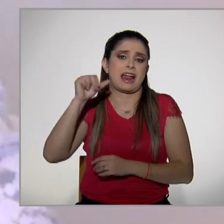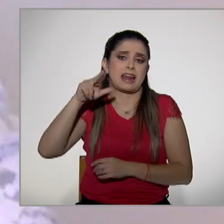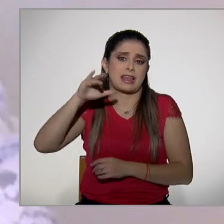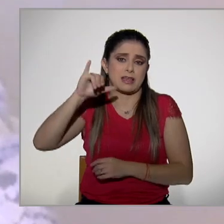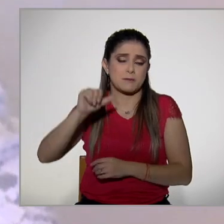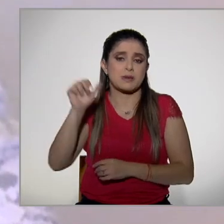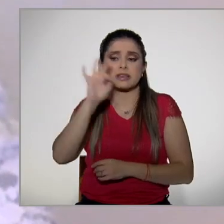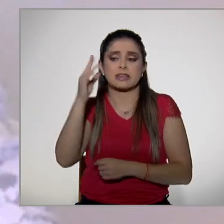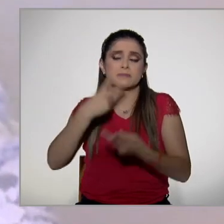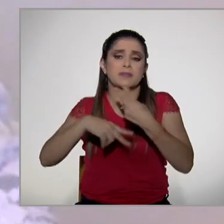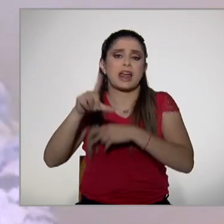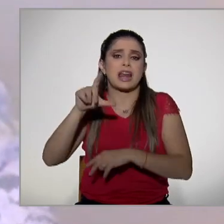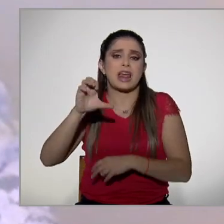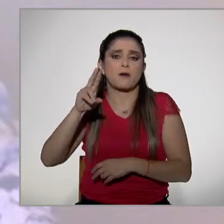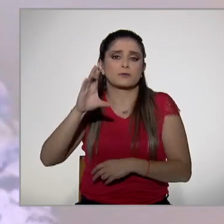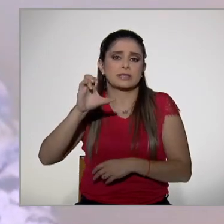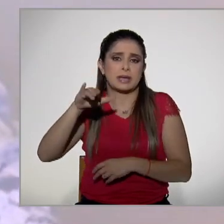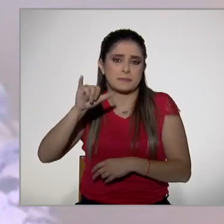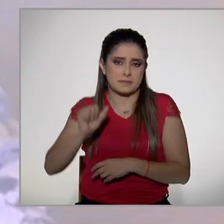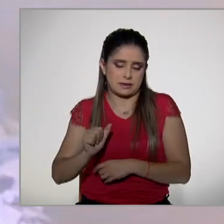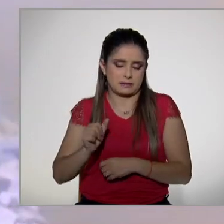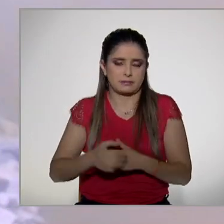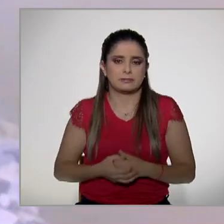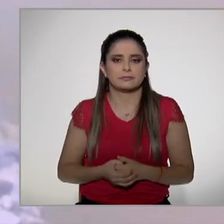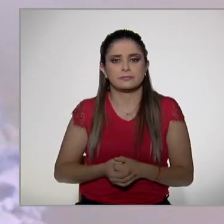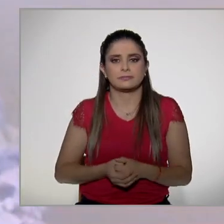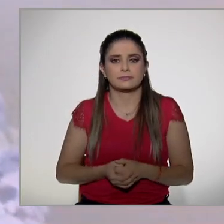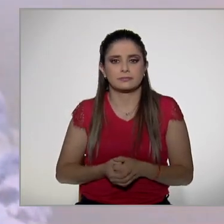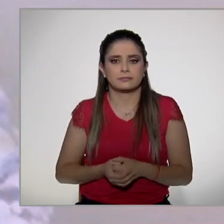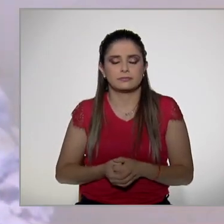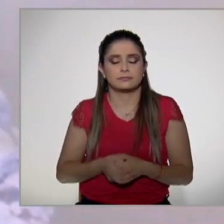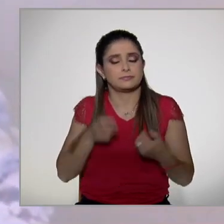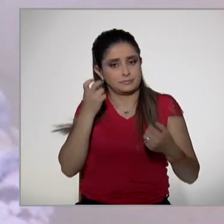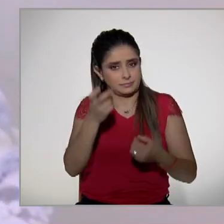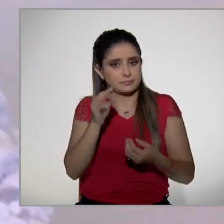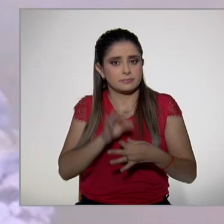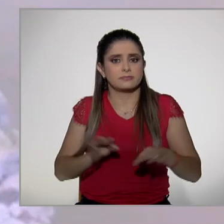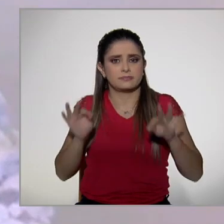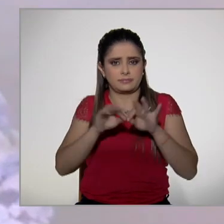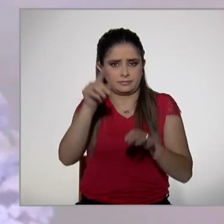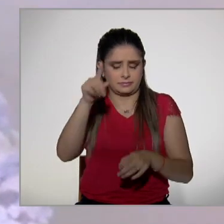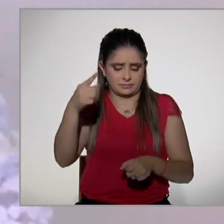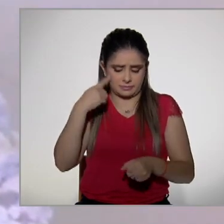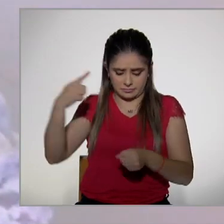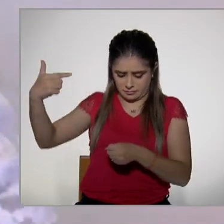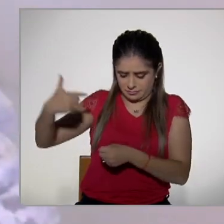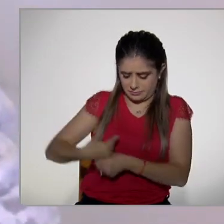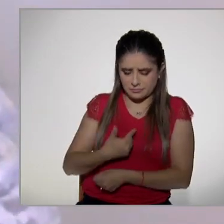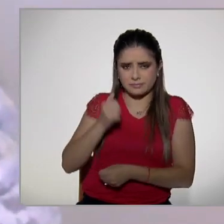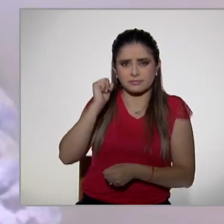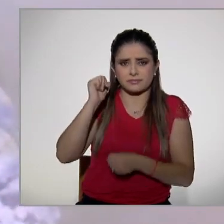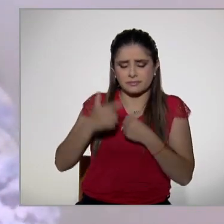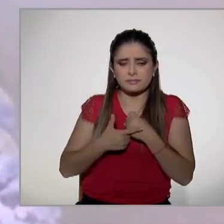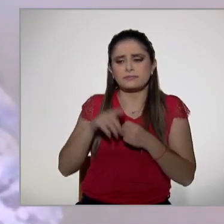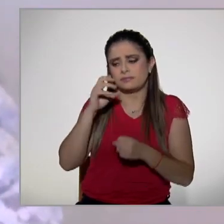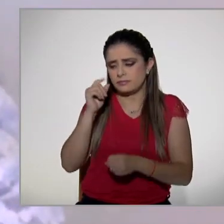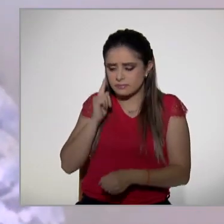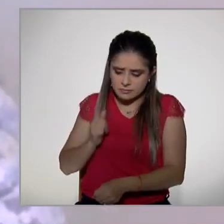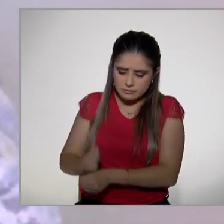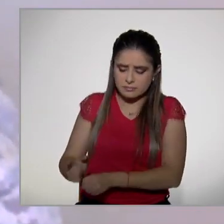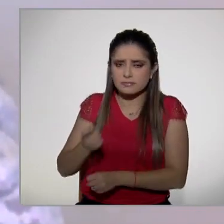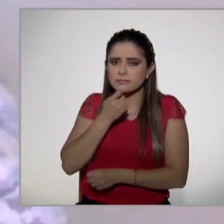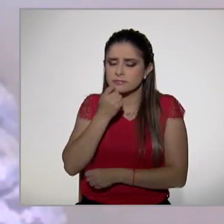una leucemia es muy importante que si nosotros notamos algo diferente en nuestro niño o en nuestro